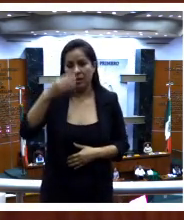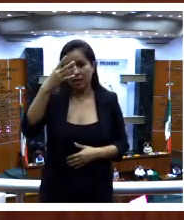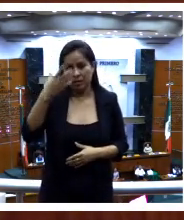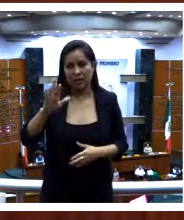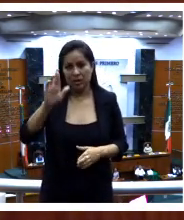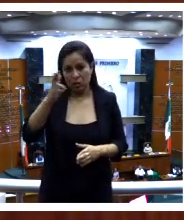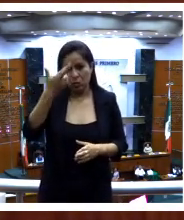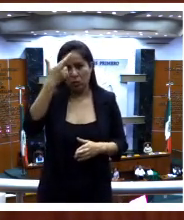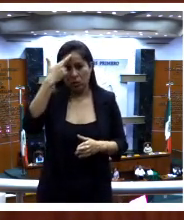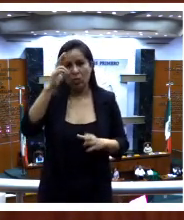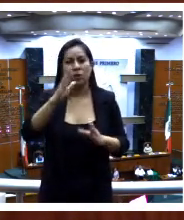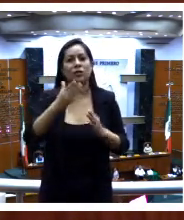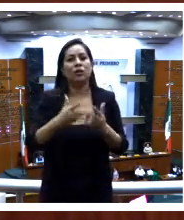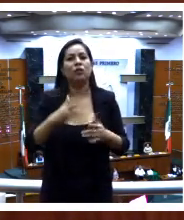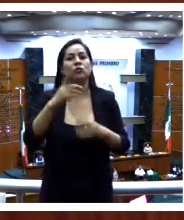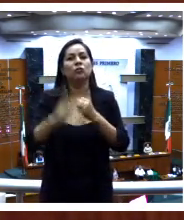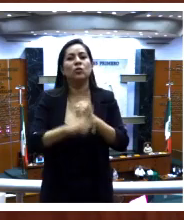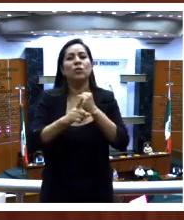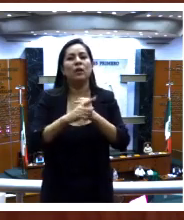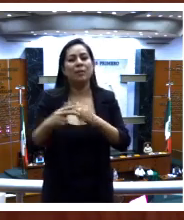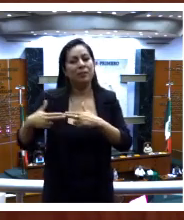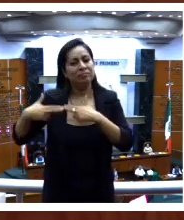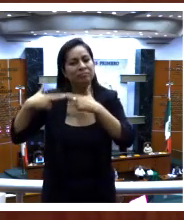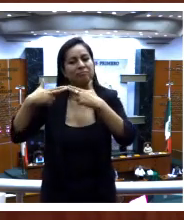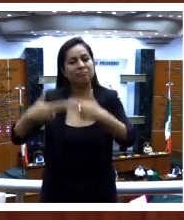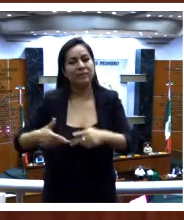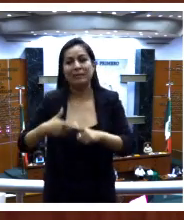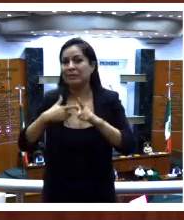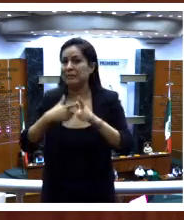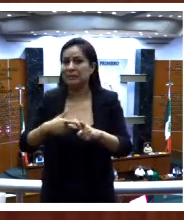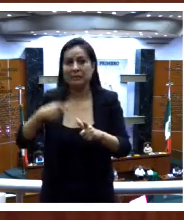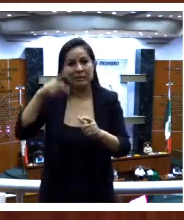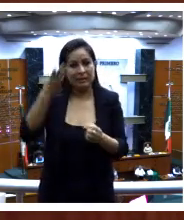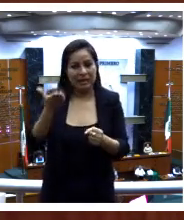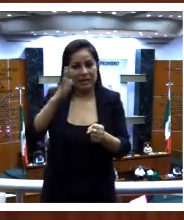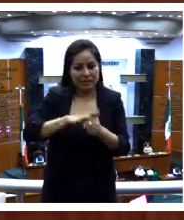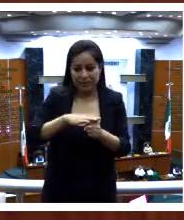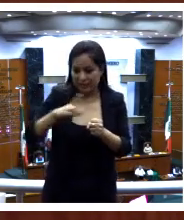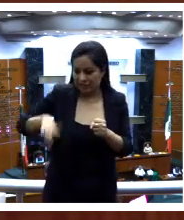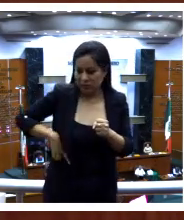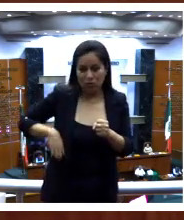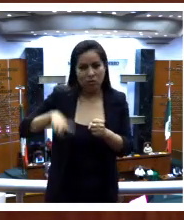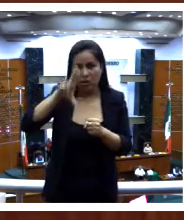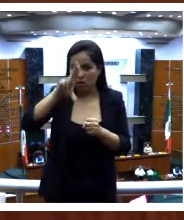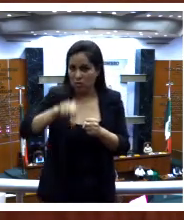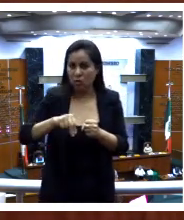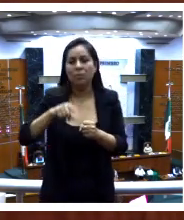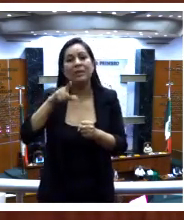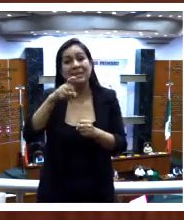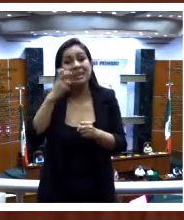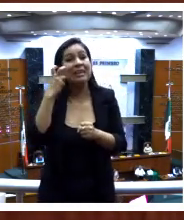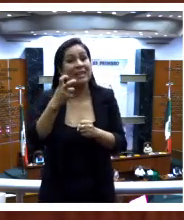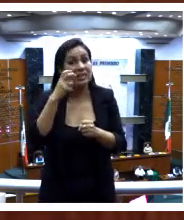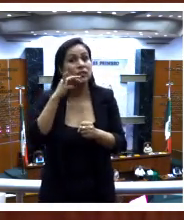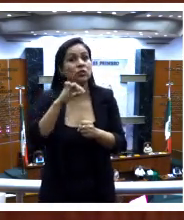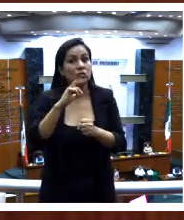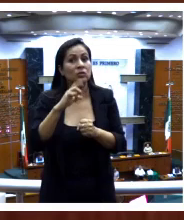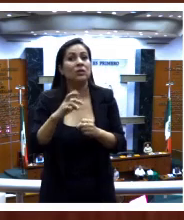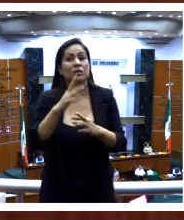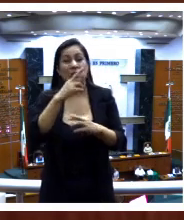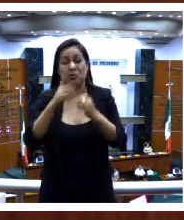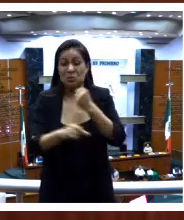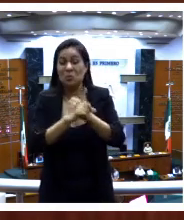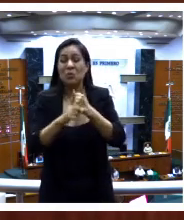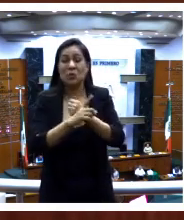los grandes problemas heredados que, insistimos, no son de esta administración y que eso sí ha causado un colapso en